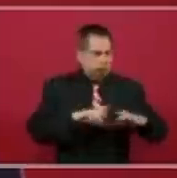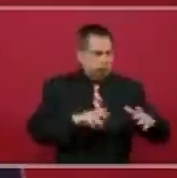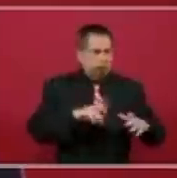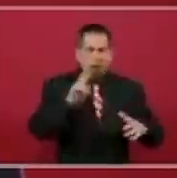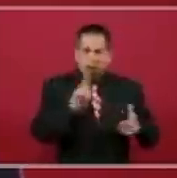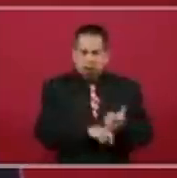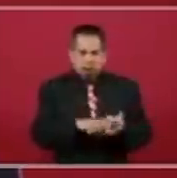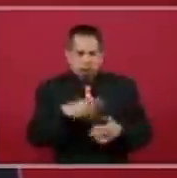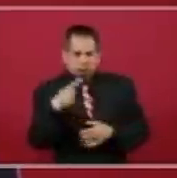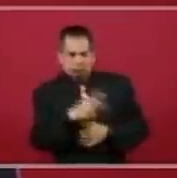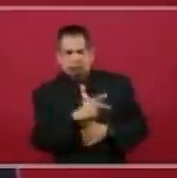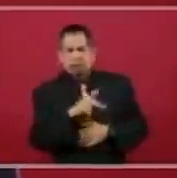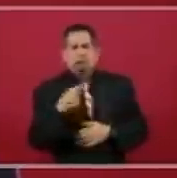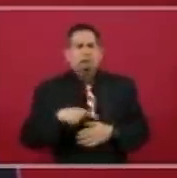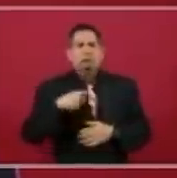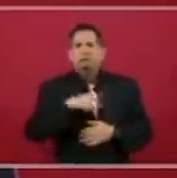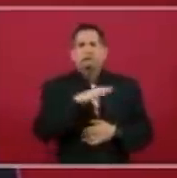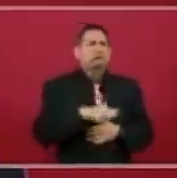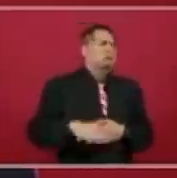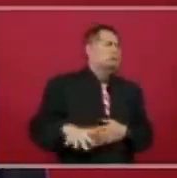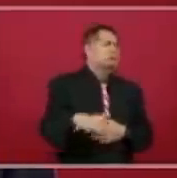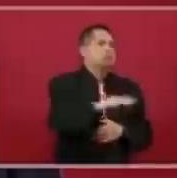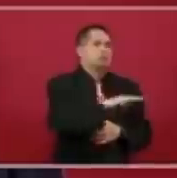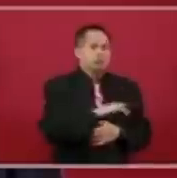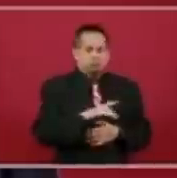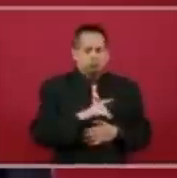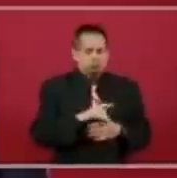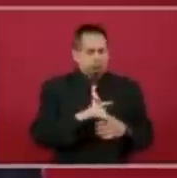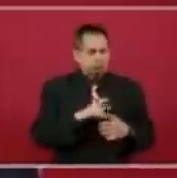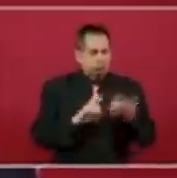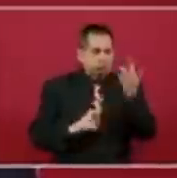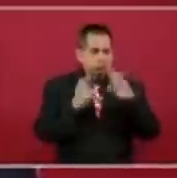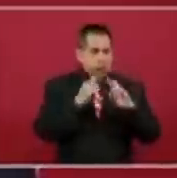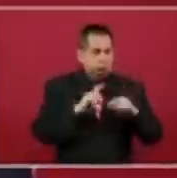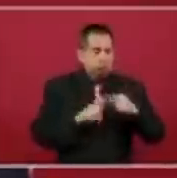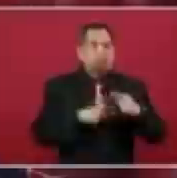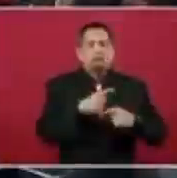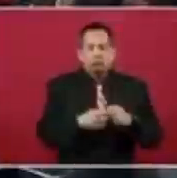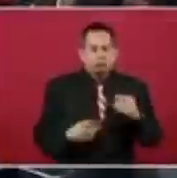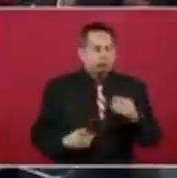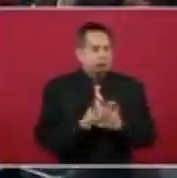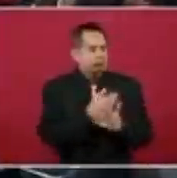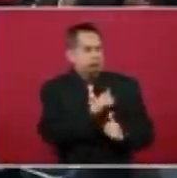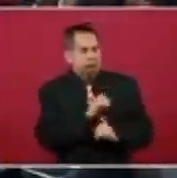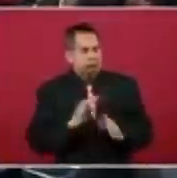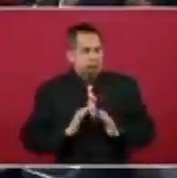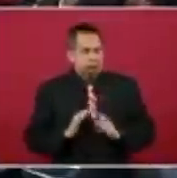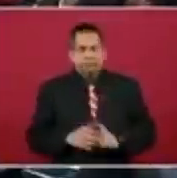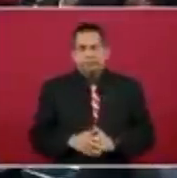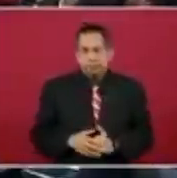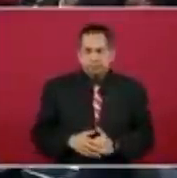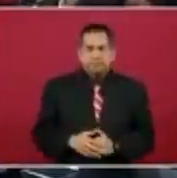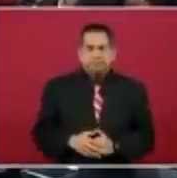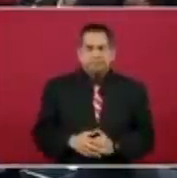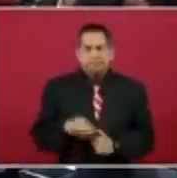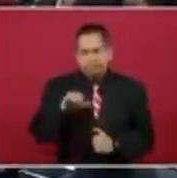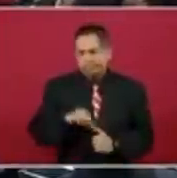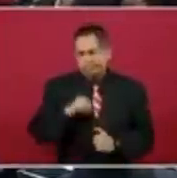ejército revolucionario y de eso voy a hablar el día de hoy. Y por